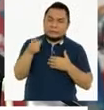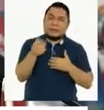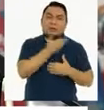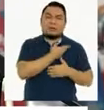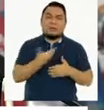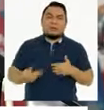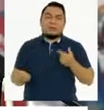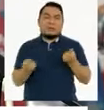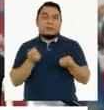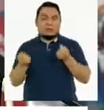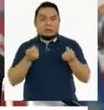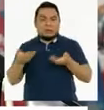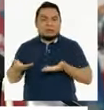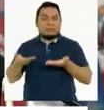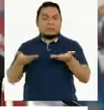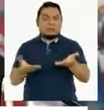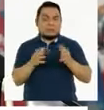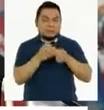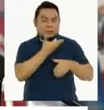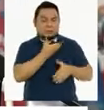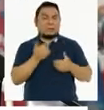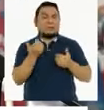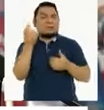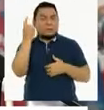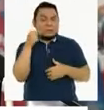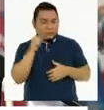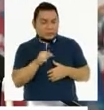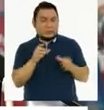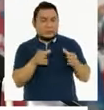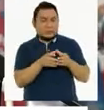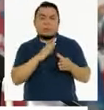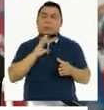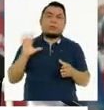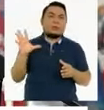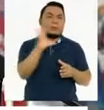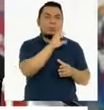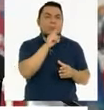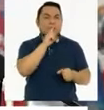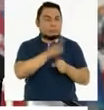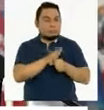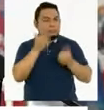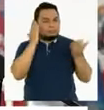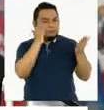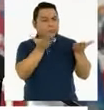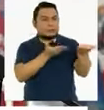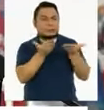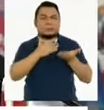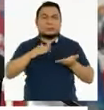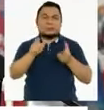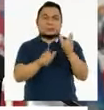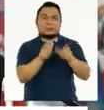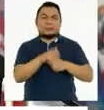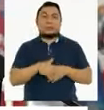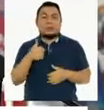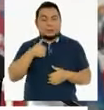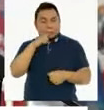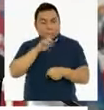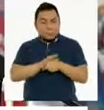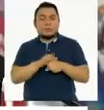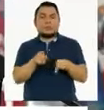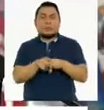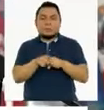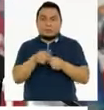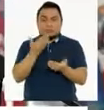el Gobierno de Transición y Emergencia con toda la ciudadanía. Y no solo el compromiso, sino los